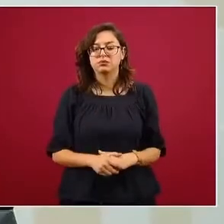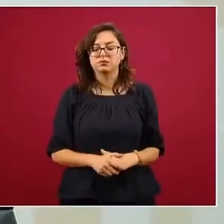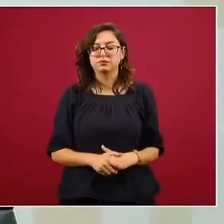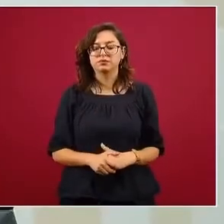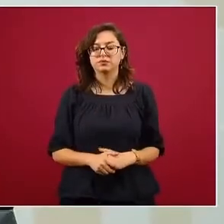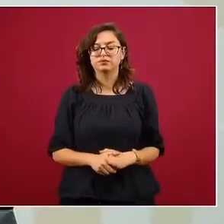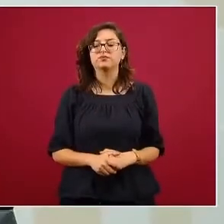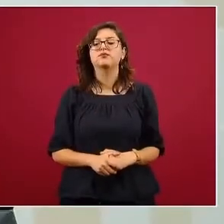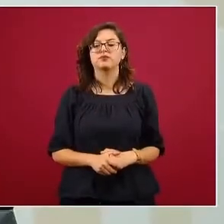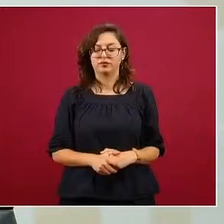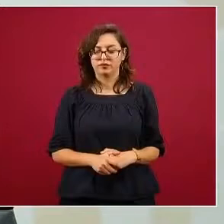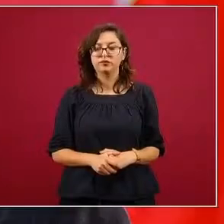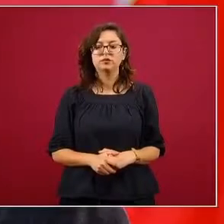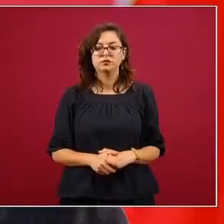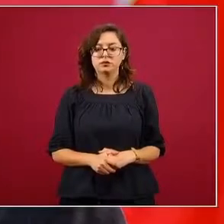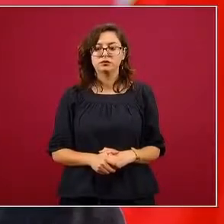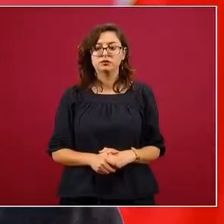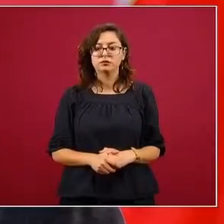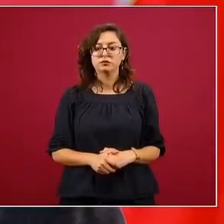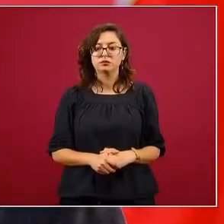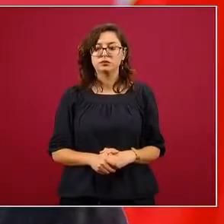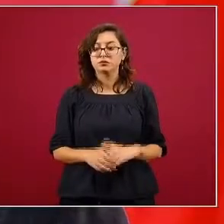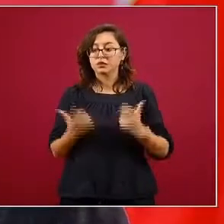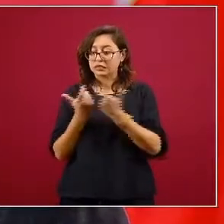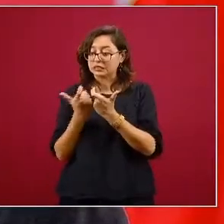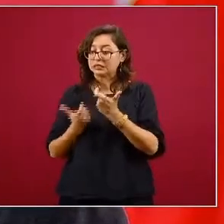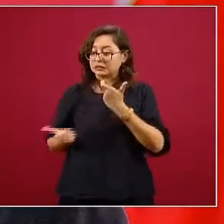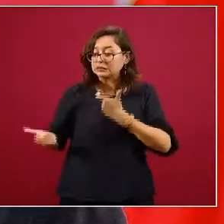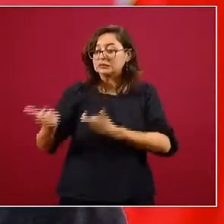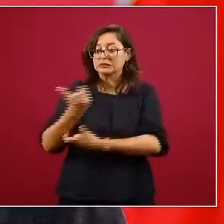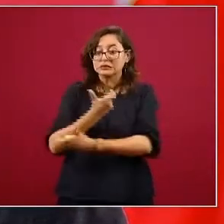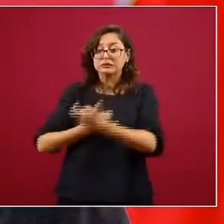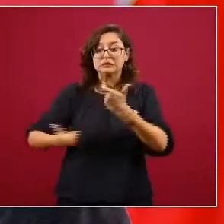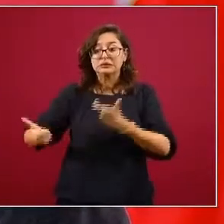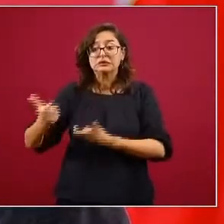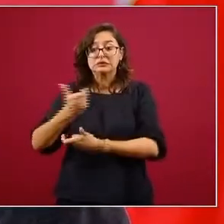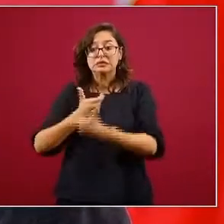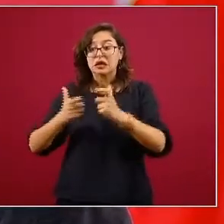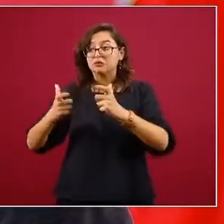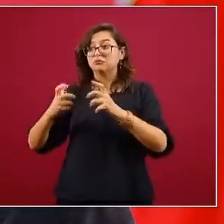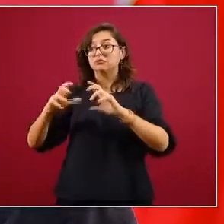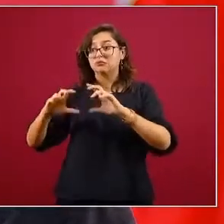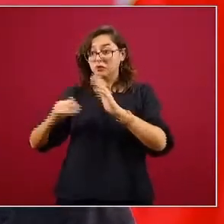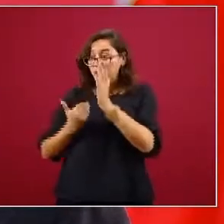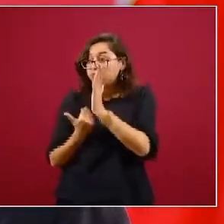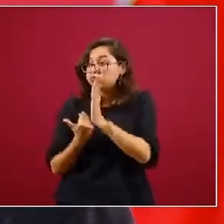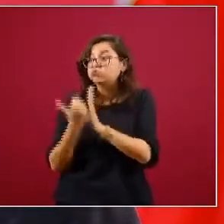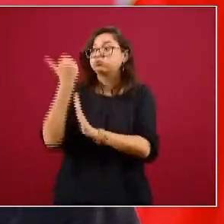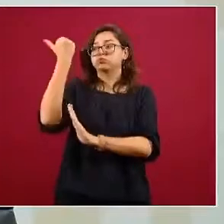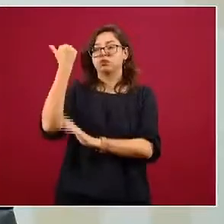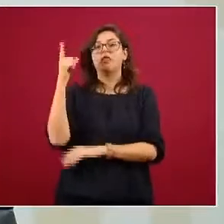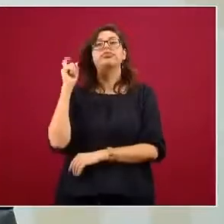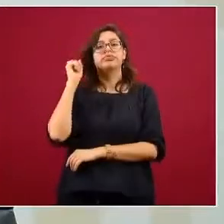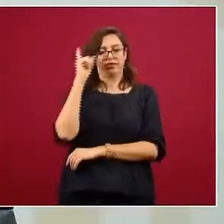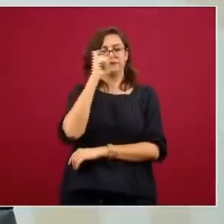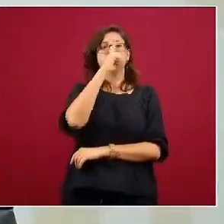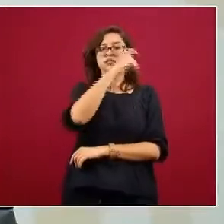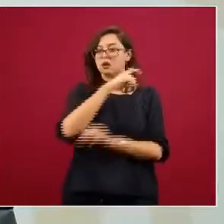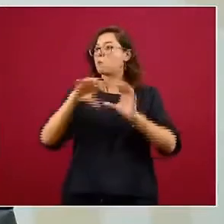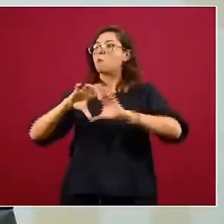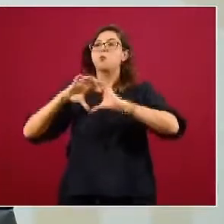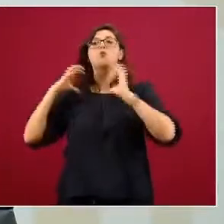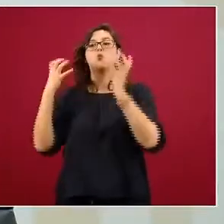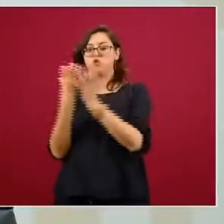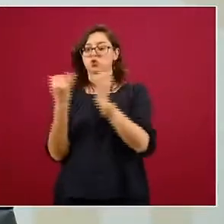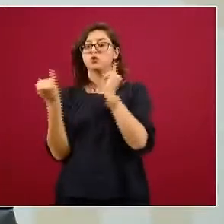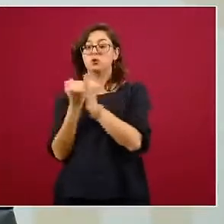sí, efectivamente, la recuperación económica va a ser difícil en todo el mundo, sí, por lo tanto, tenemos que